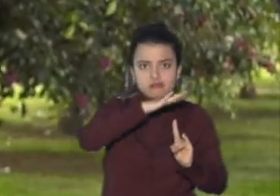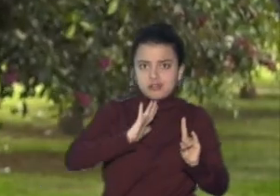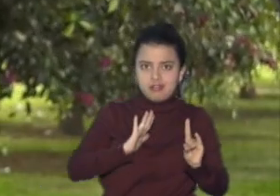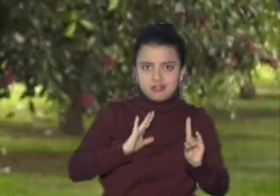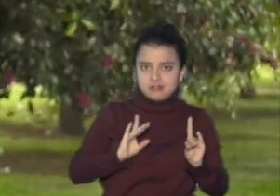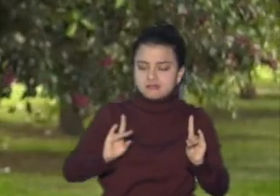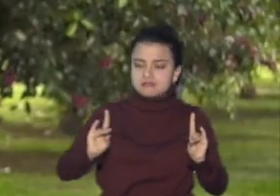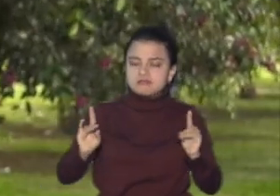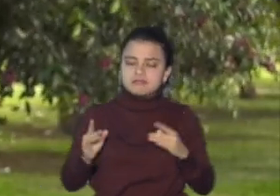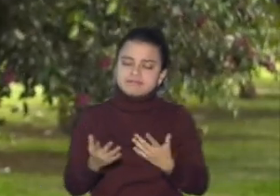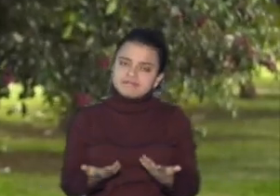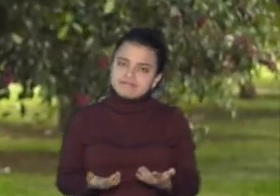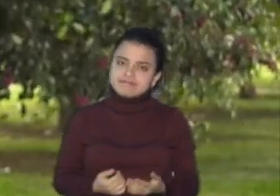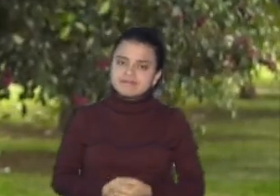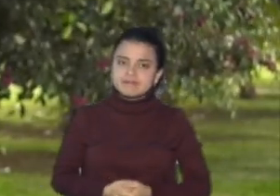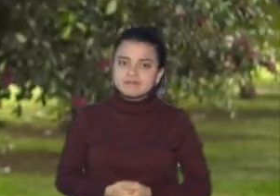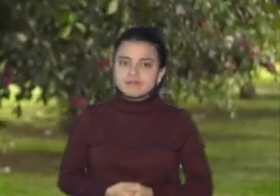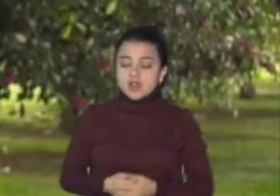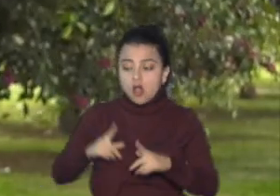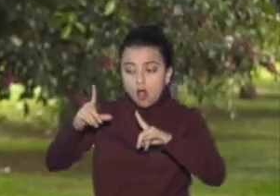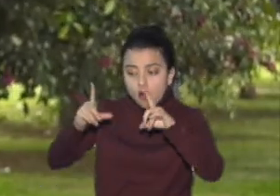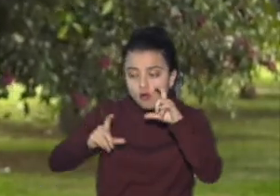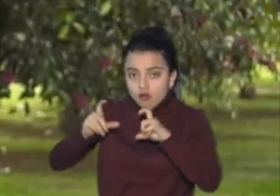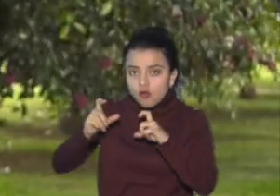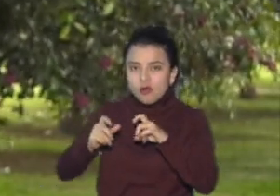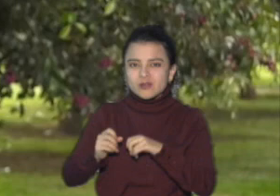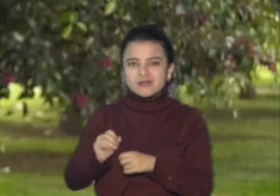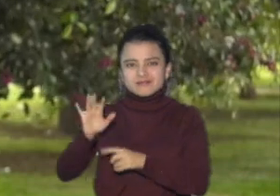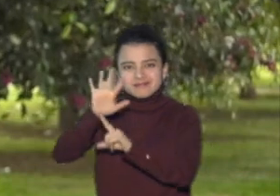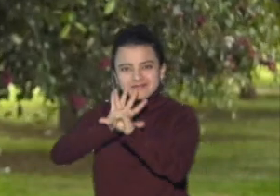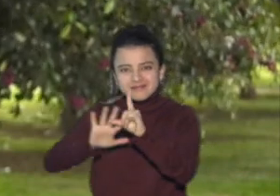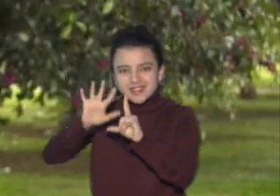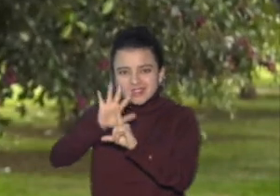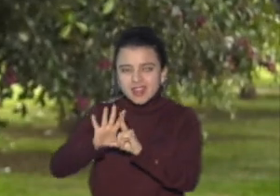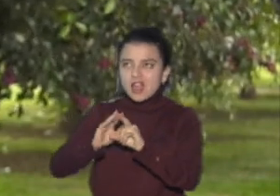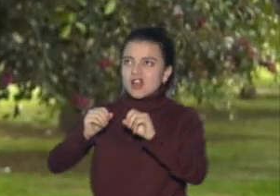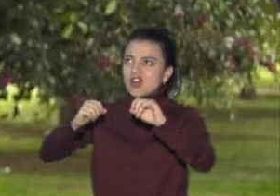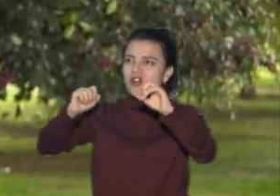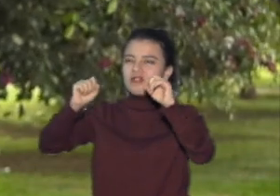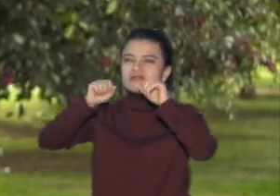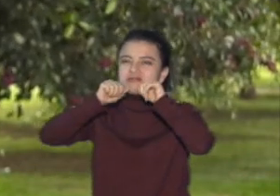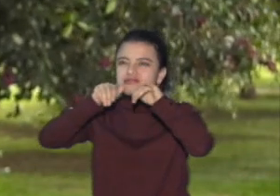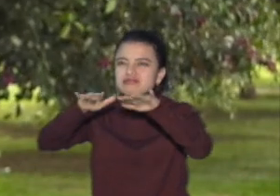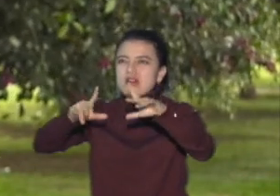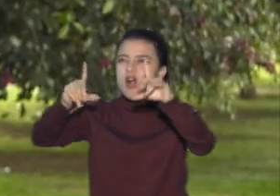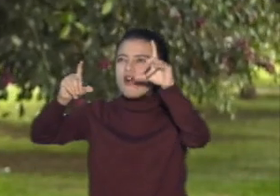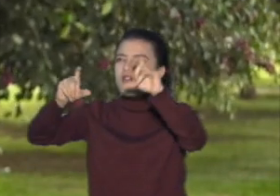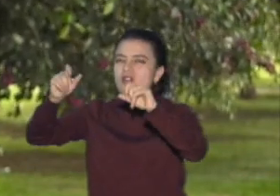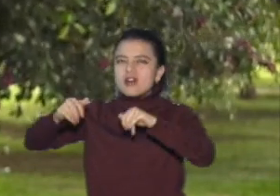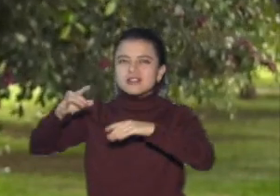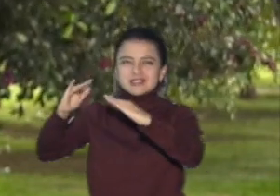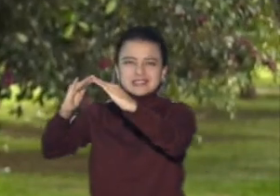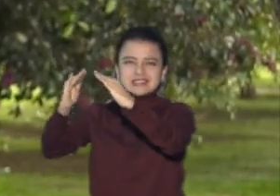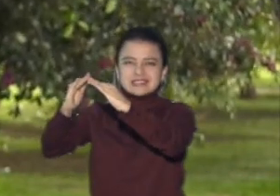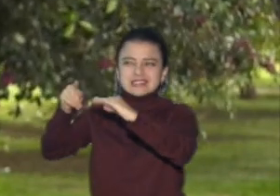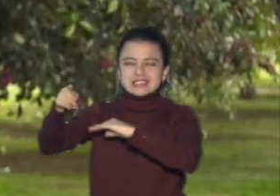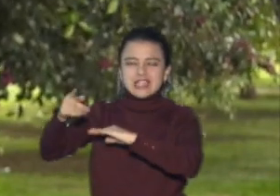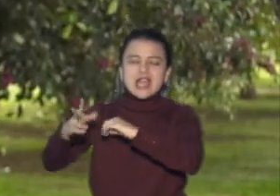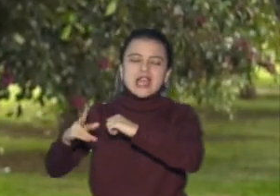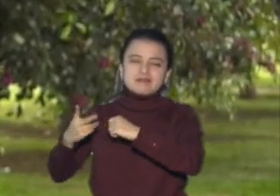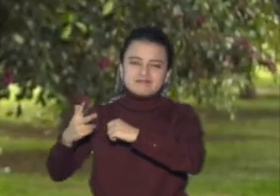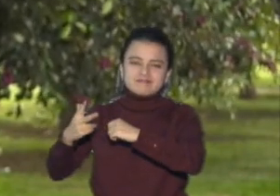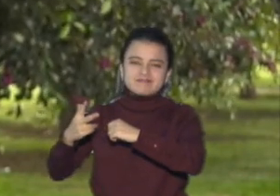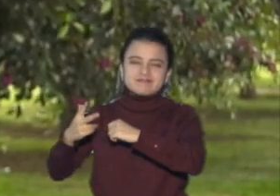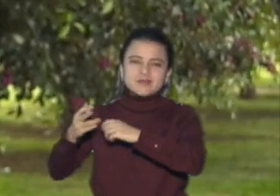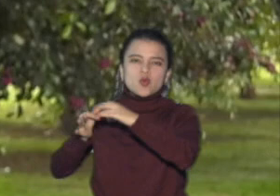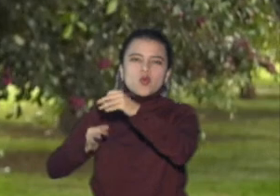Tato, ya el perro fallecido, también fotos de las placas y del nombre de la guardería se hicieron virales en redes sociales. Lo que asegura la familia